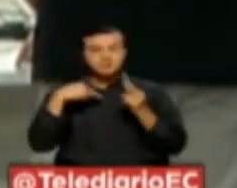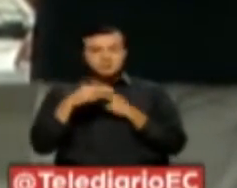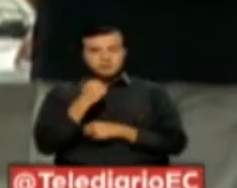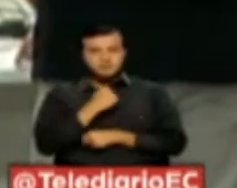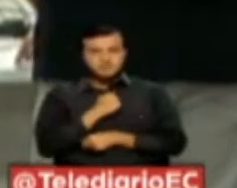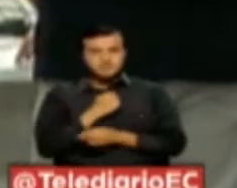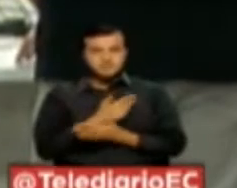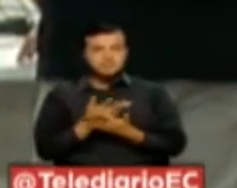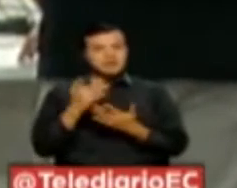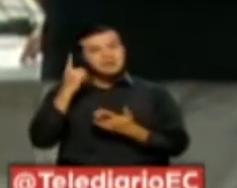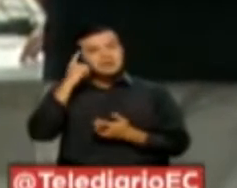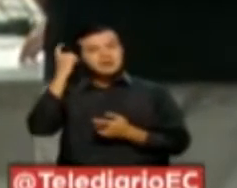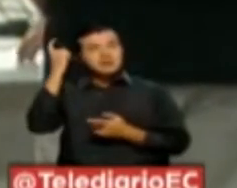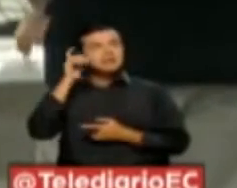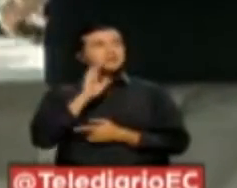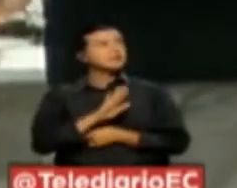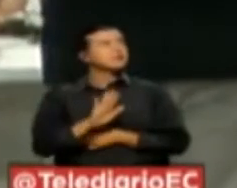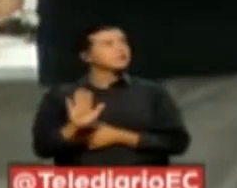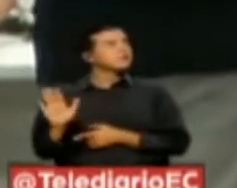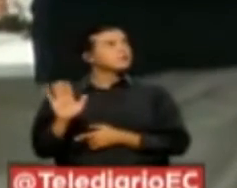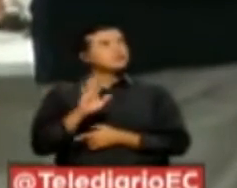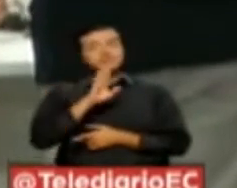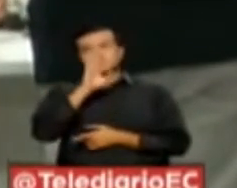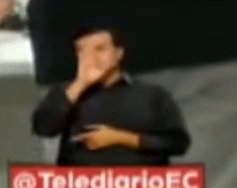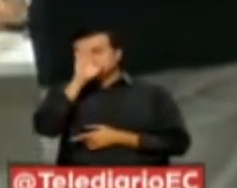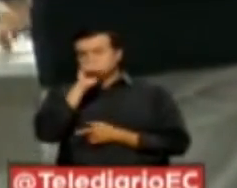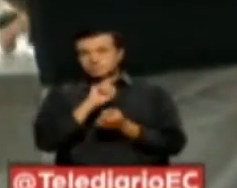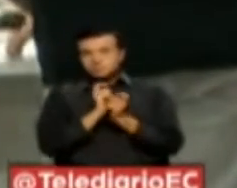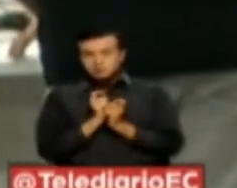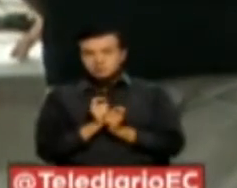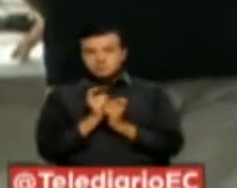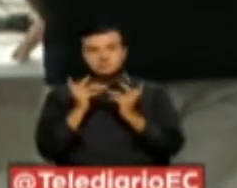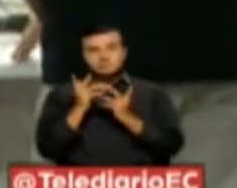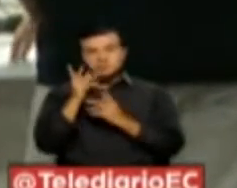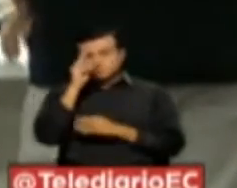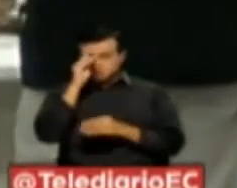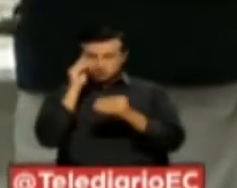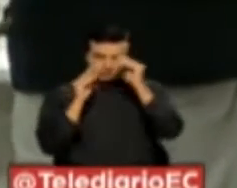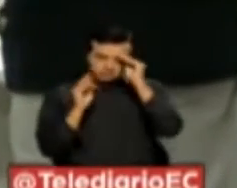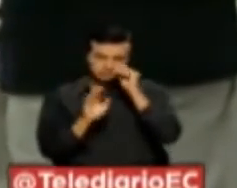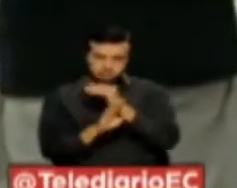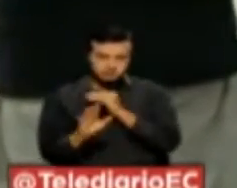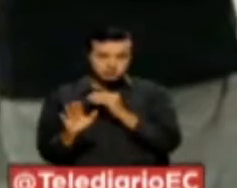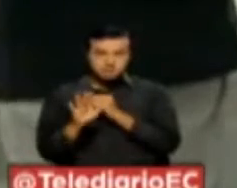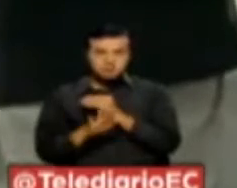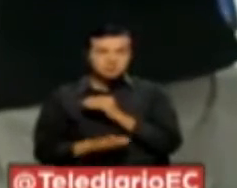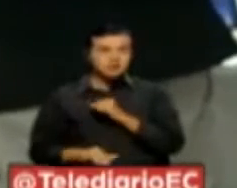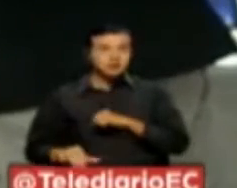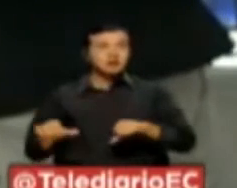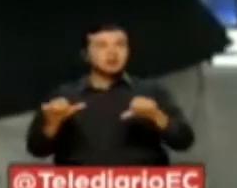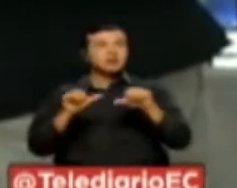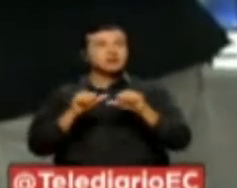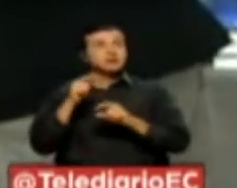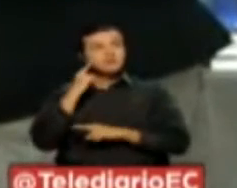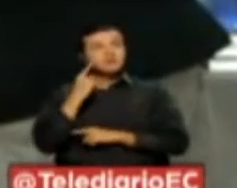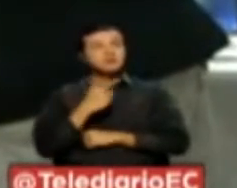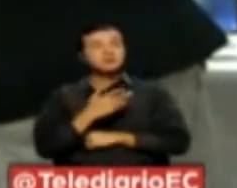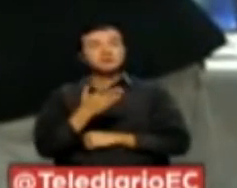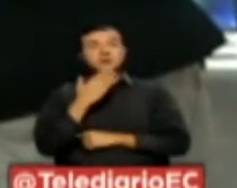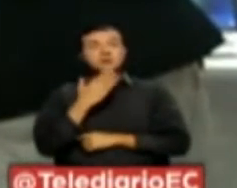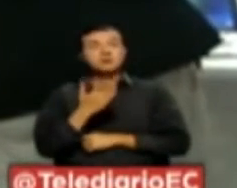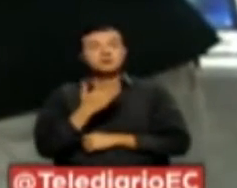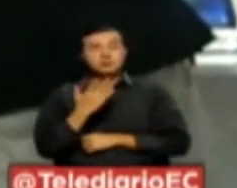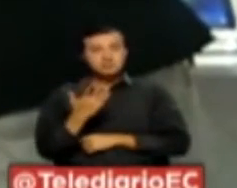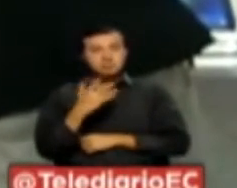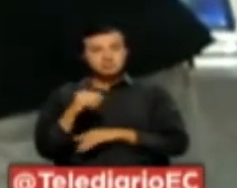emprendedores, inventores que han tratado de darle un giro al conocimiento que recibieron en las aulas y poner esto en